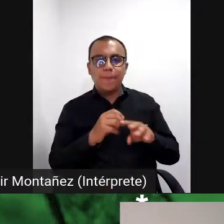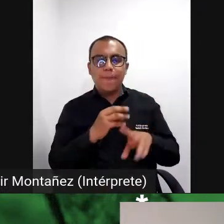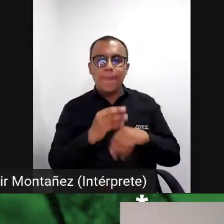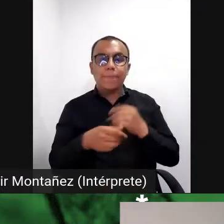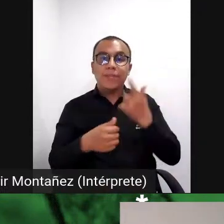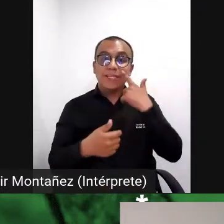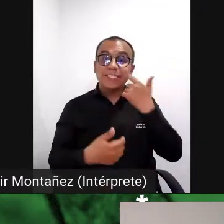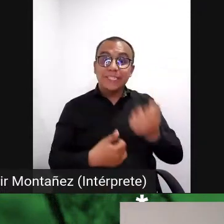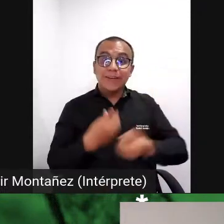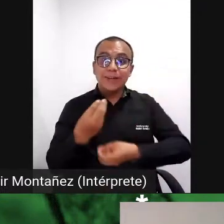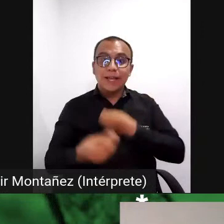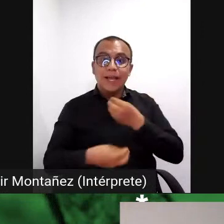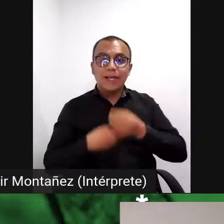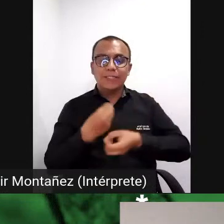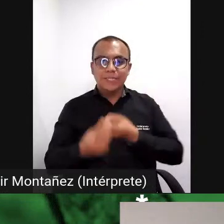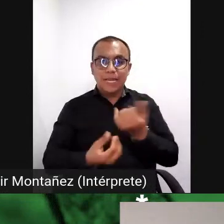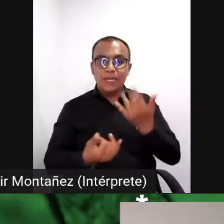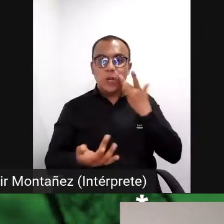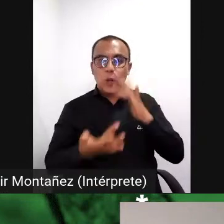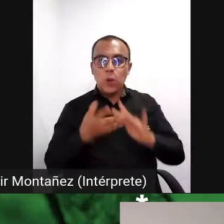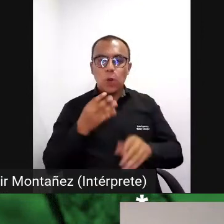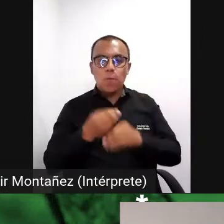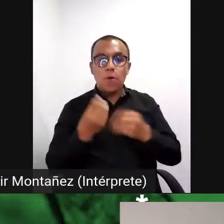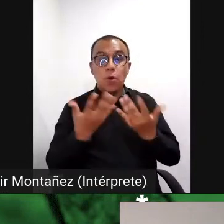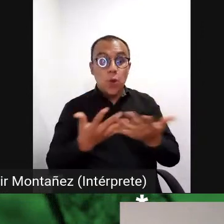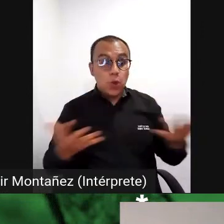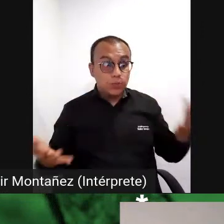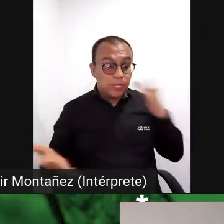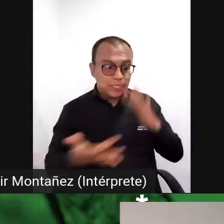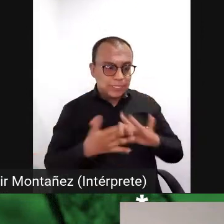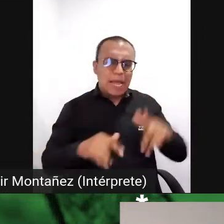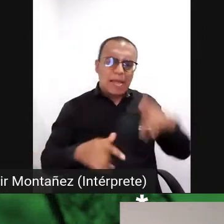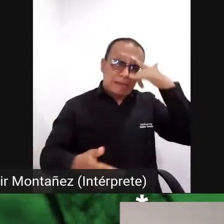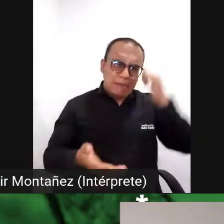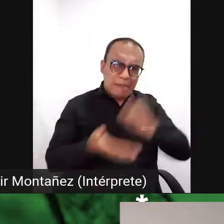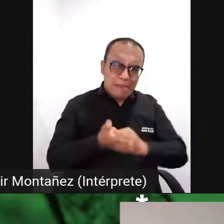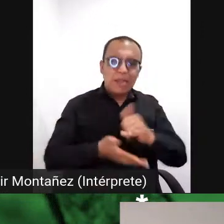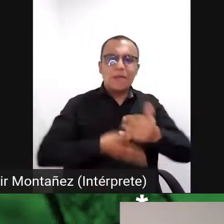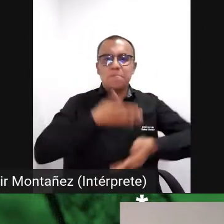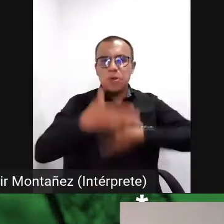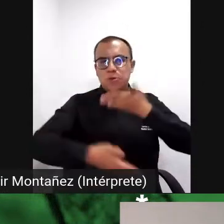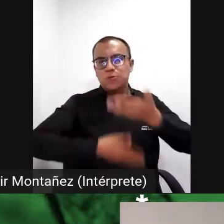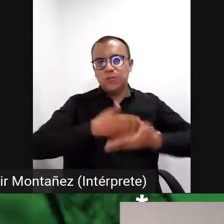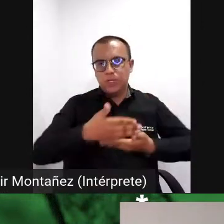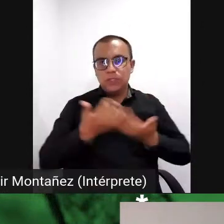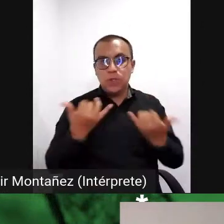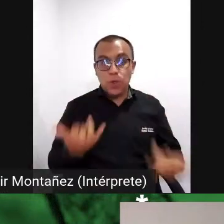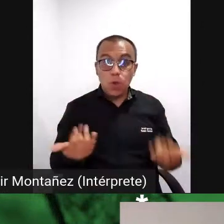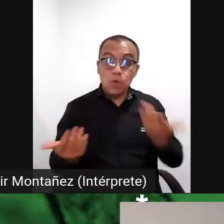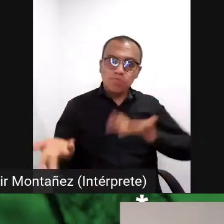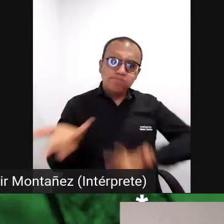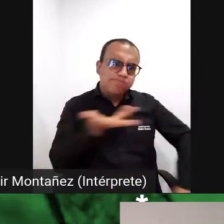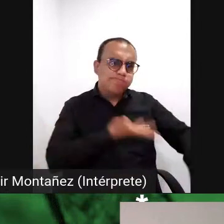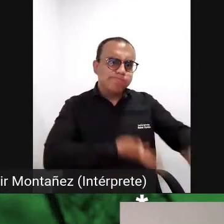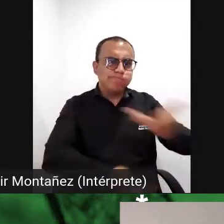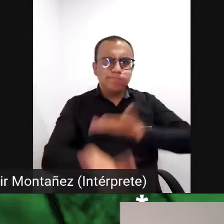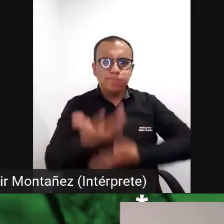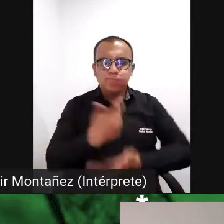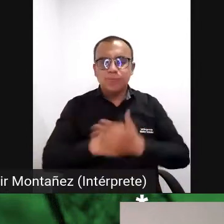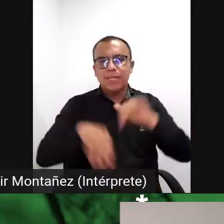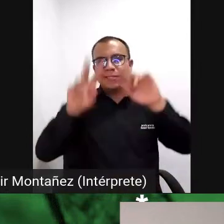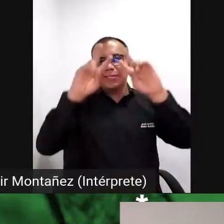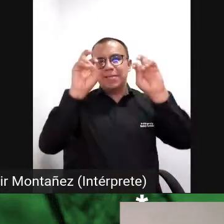ver cómo uno puede, a partir de todas estas creencias, y socializar estos temas con las